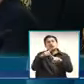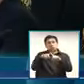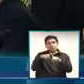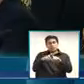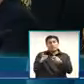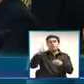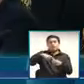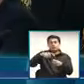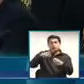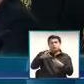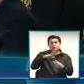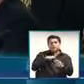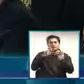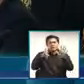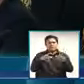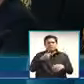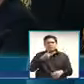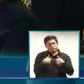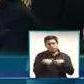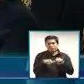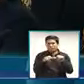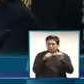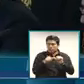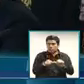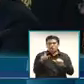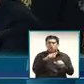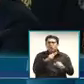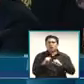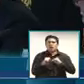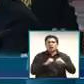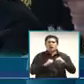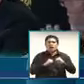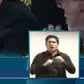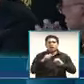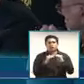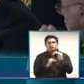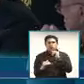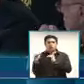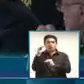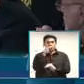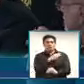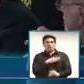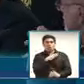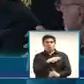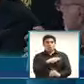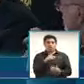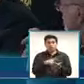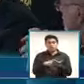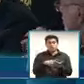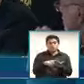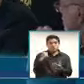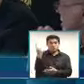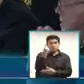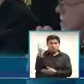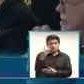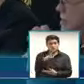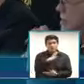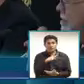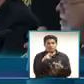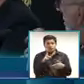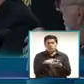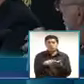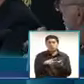de ustedes exfiscal tiene como siete órdenes de captura no hay que actuar con esa superioridad moral en las discusiones importantes que estamos teniendo aquí